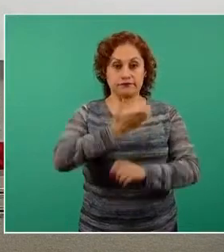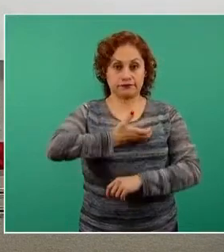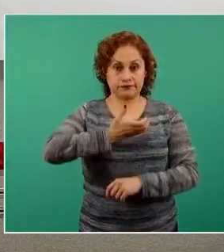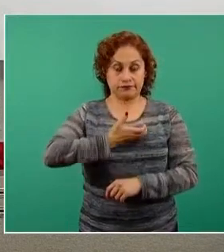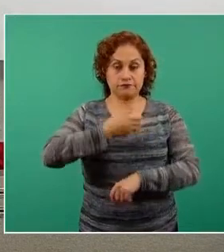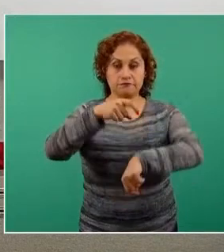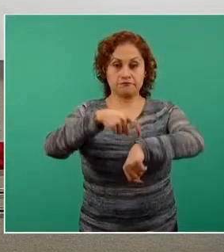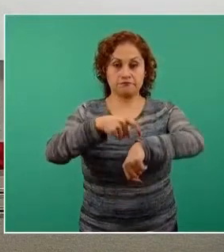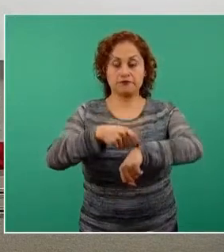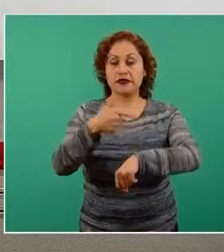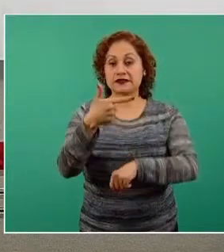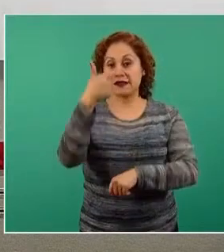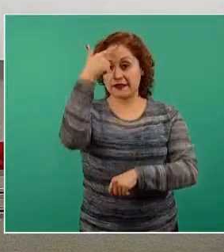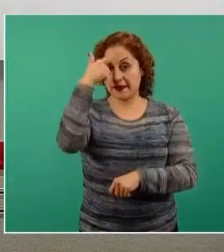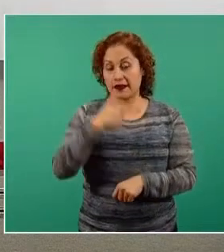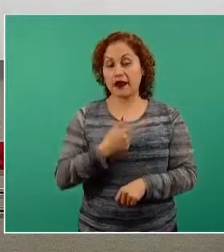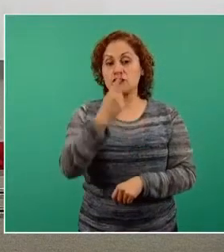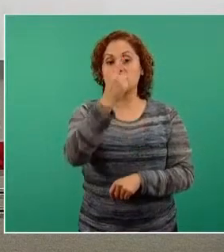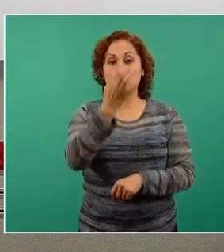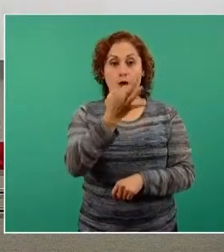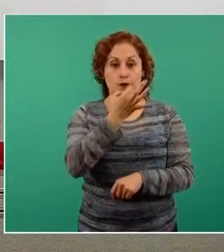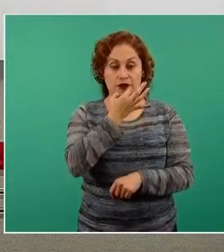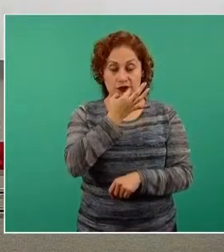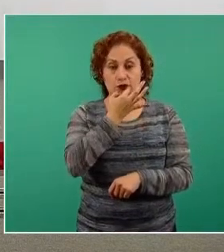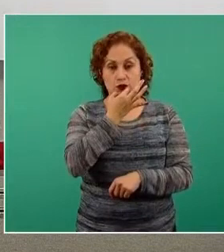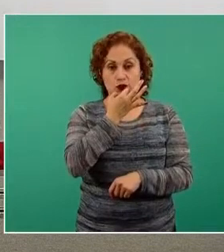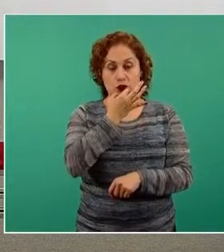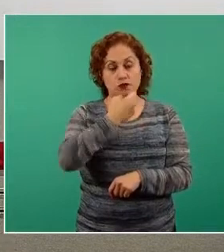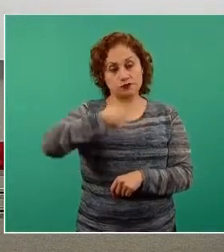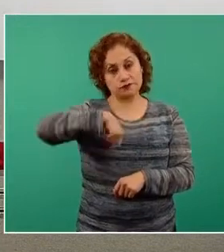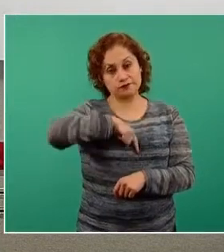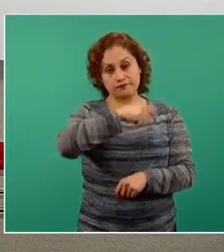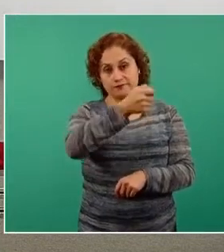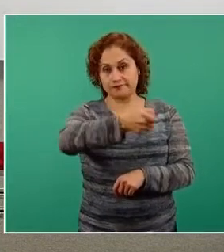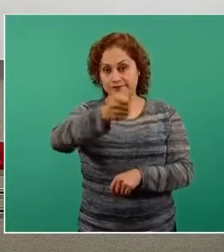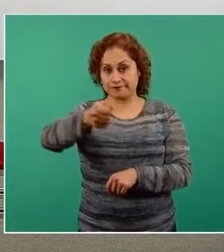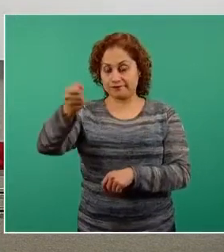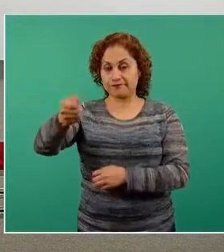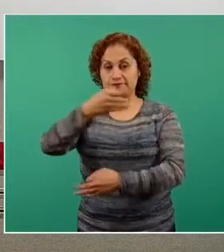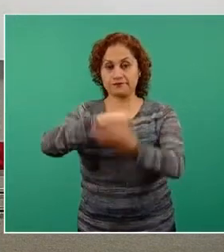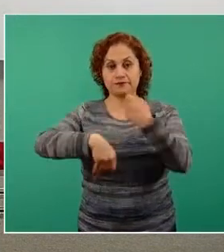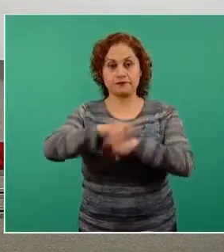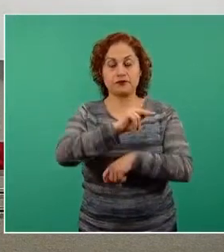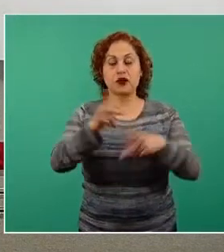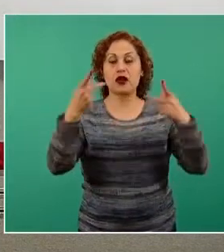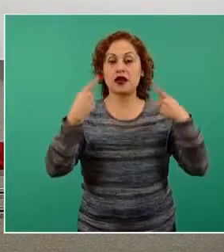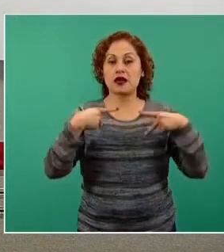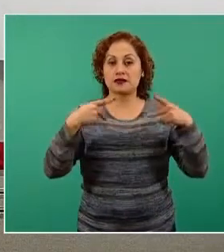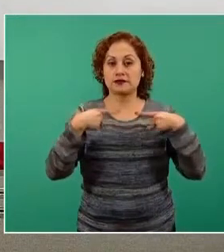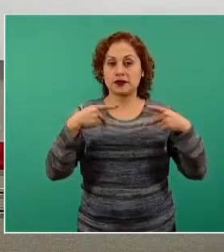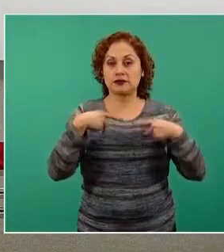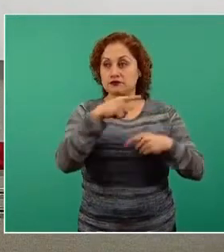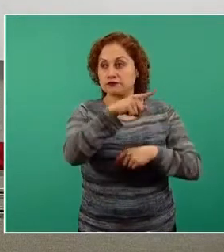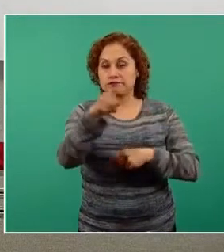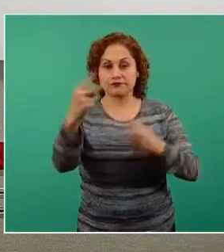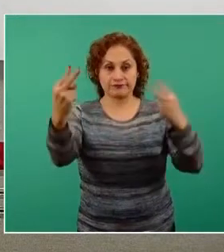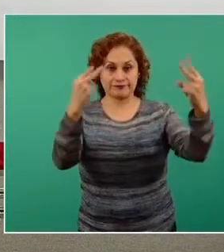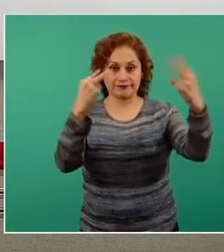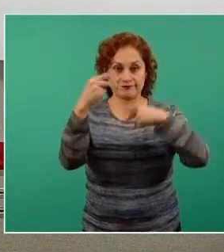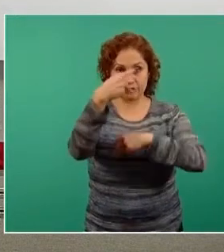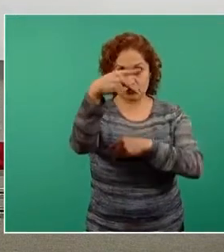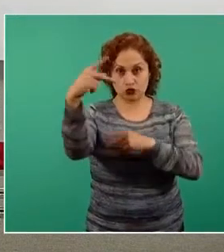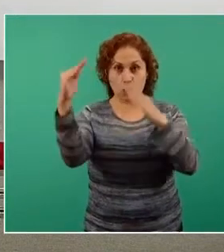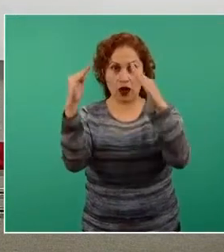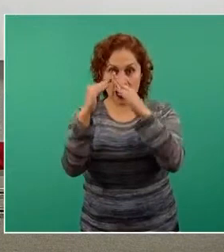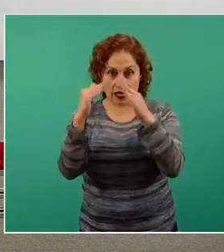las 19:01. Saludamos a las personas que nos acompañan desde sus hogares en la República Mexicana, en